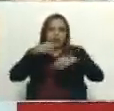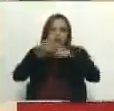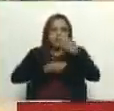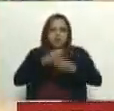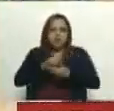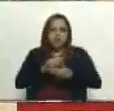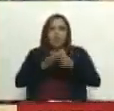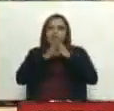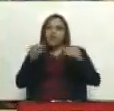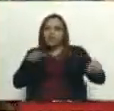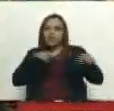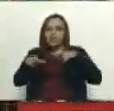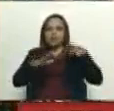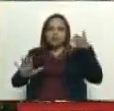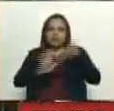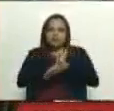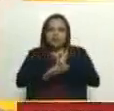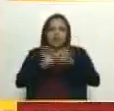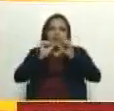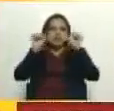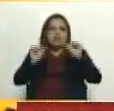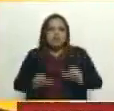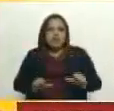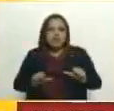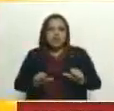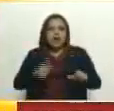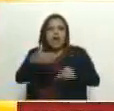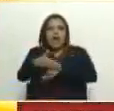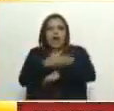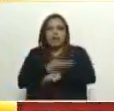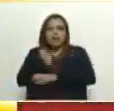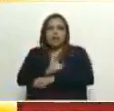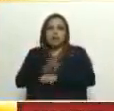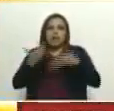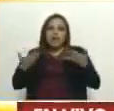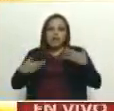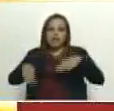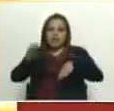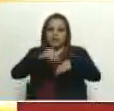Todo lo que tiene que ver con el sistema de alertas tempranas,